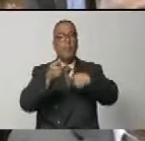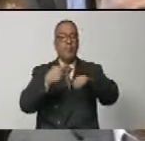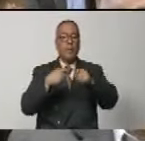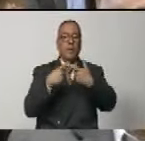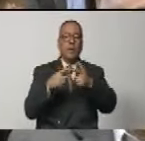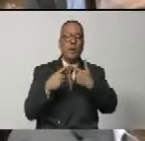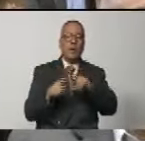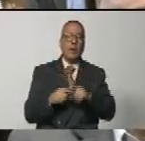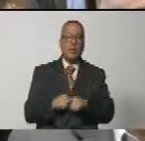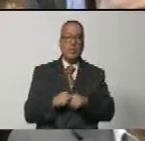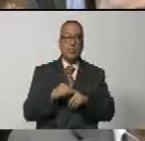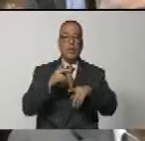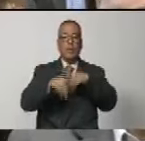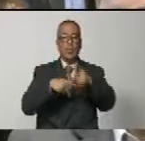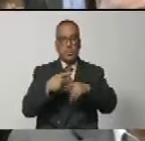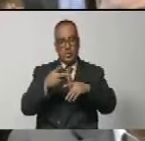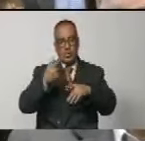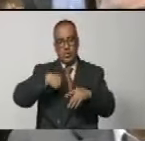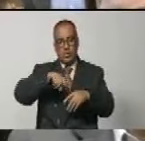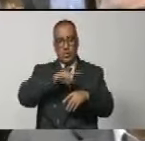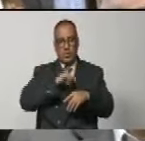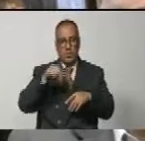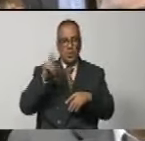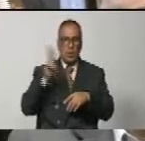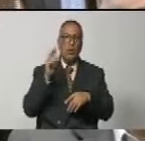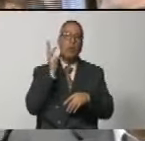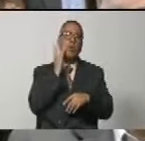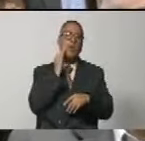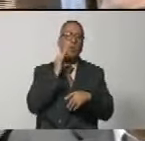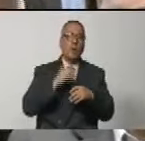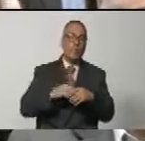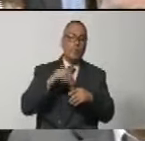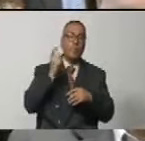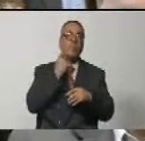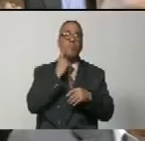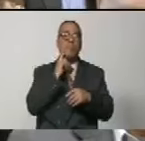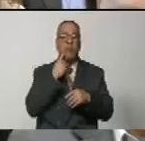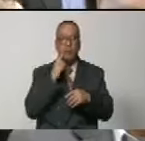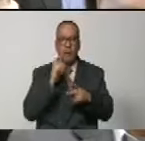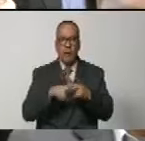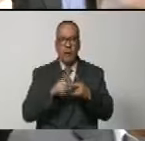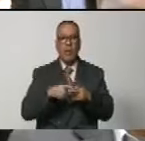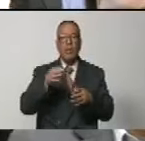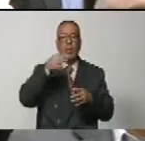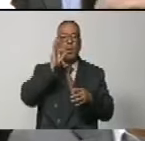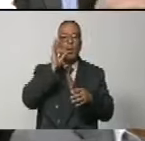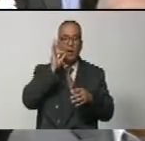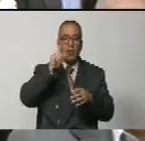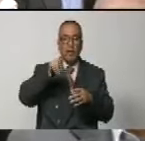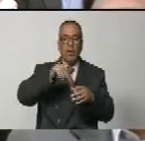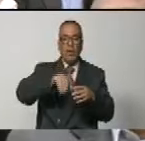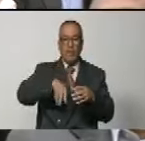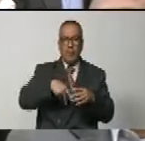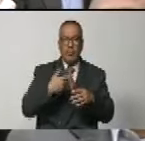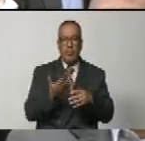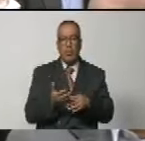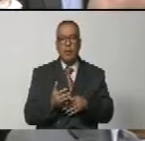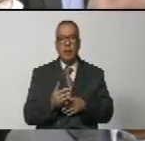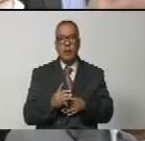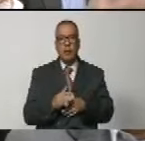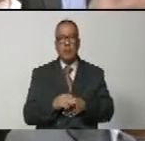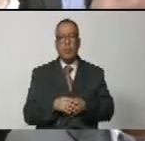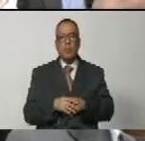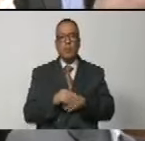los rubros que producimos en Venezuela, como por ejemplo el cacao, el café, y que de una u otra manera